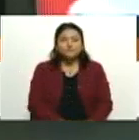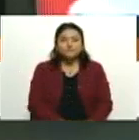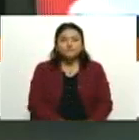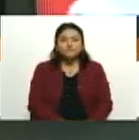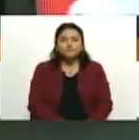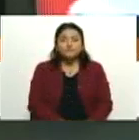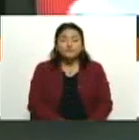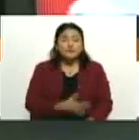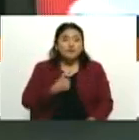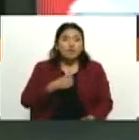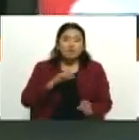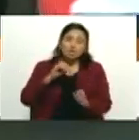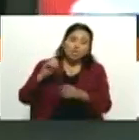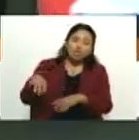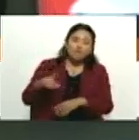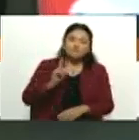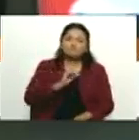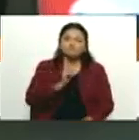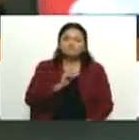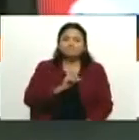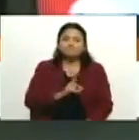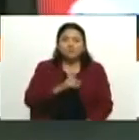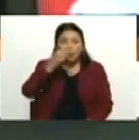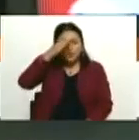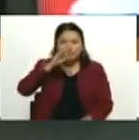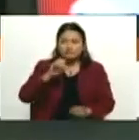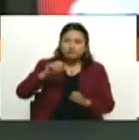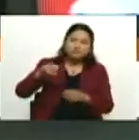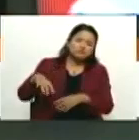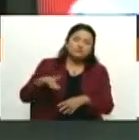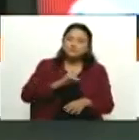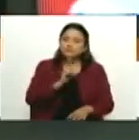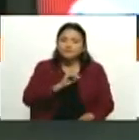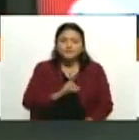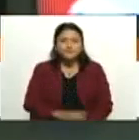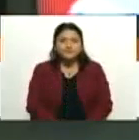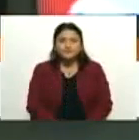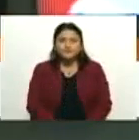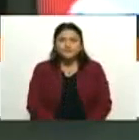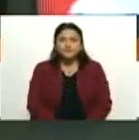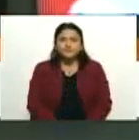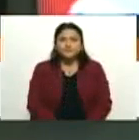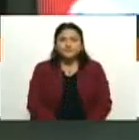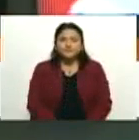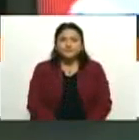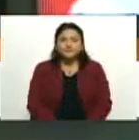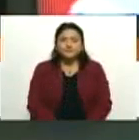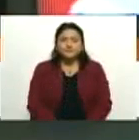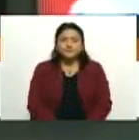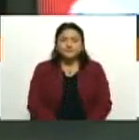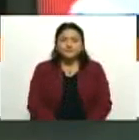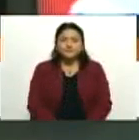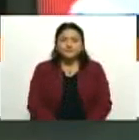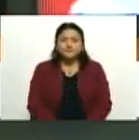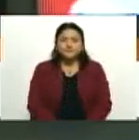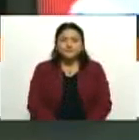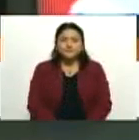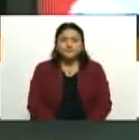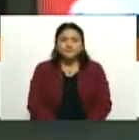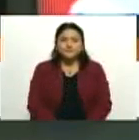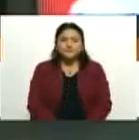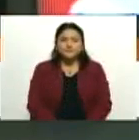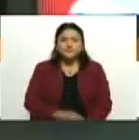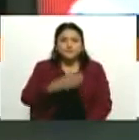No se rinde. Le ofrecen, mandan a sus